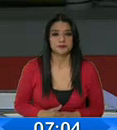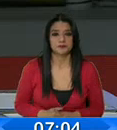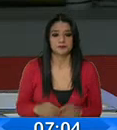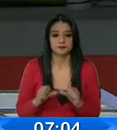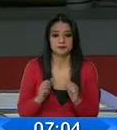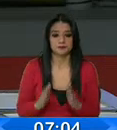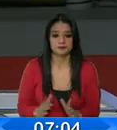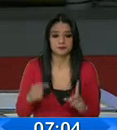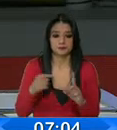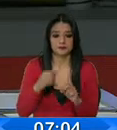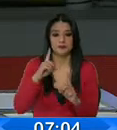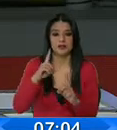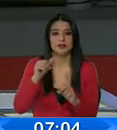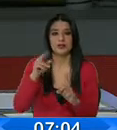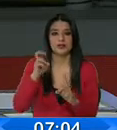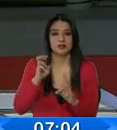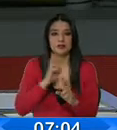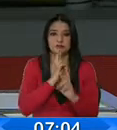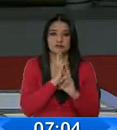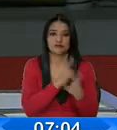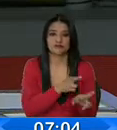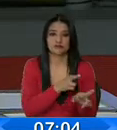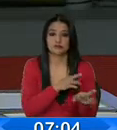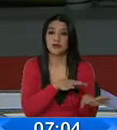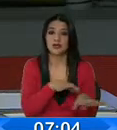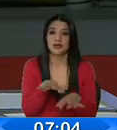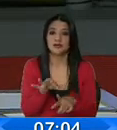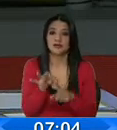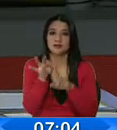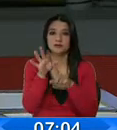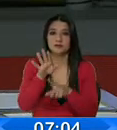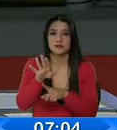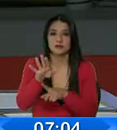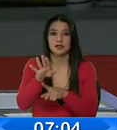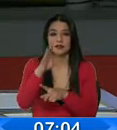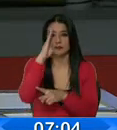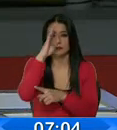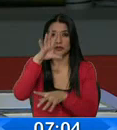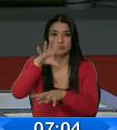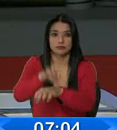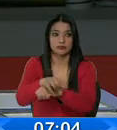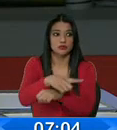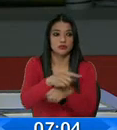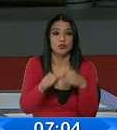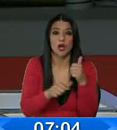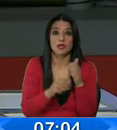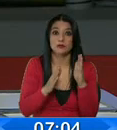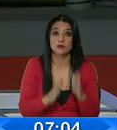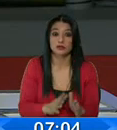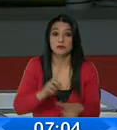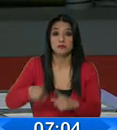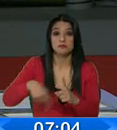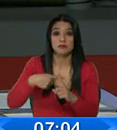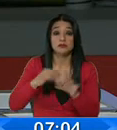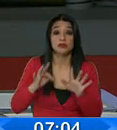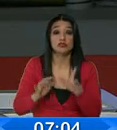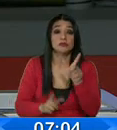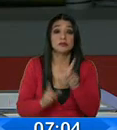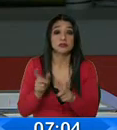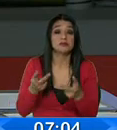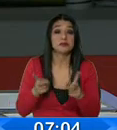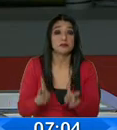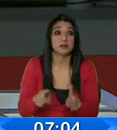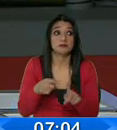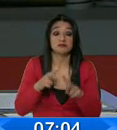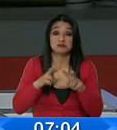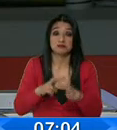asambleísta Daniel Mendoza respondió sobre el operativo Fortuner, en donde fue capturado su asesor y 8 personas más. La Fiscalía investiga una